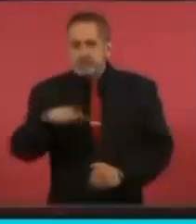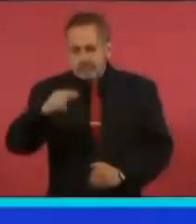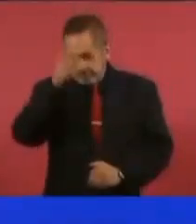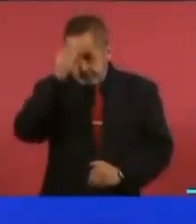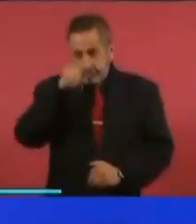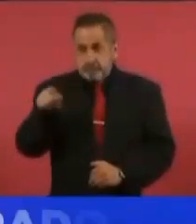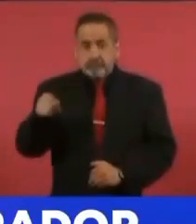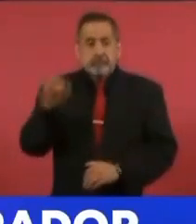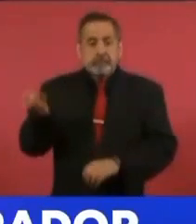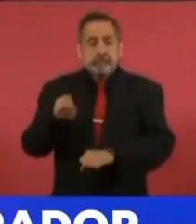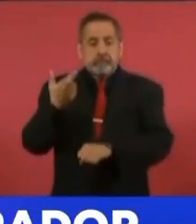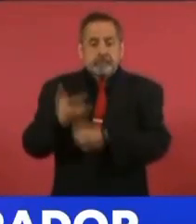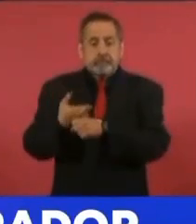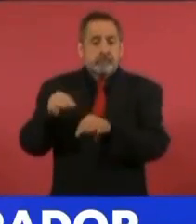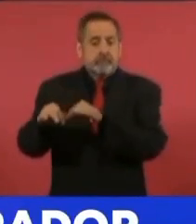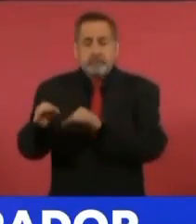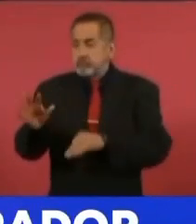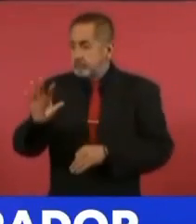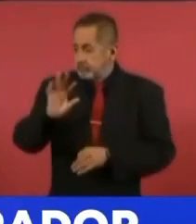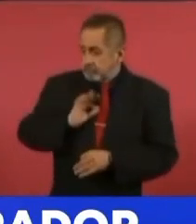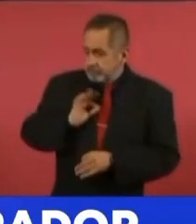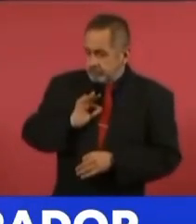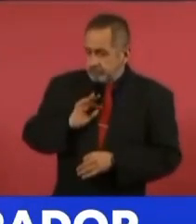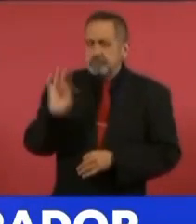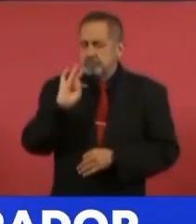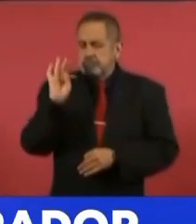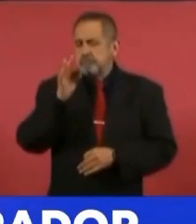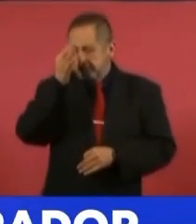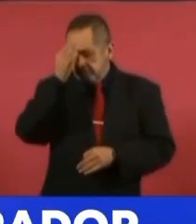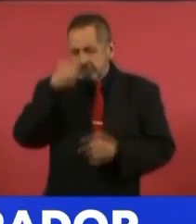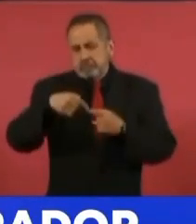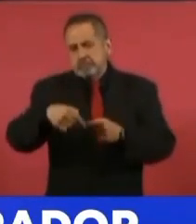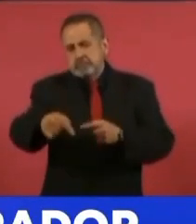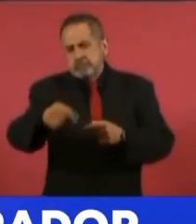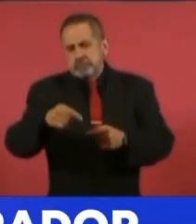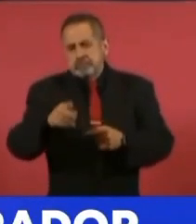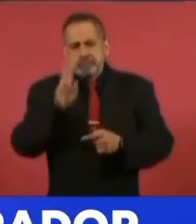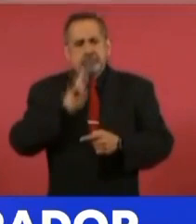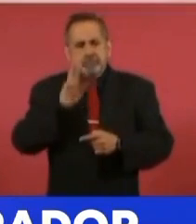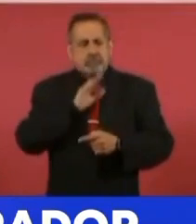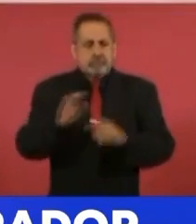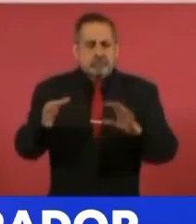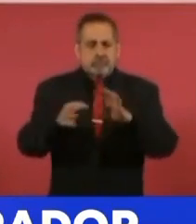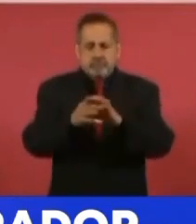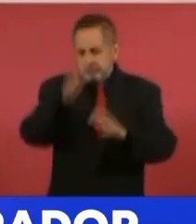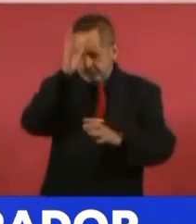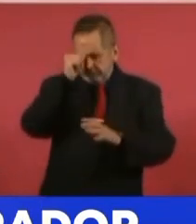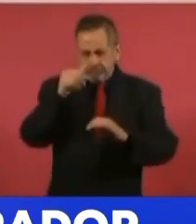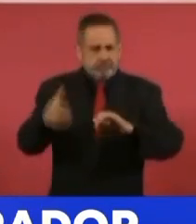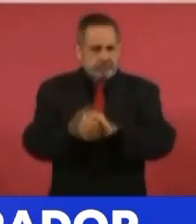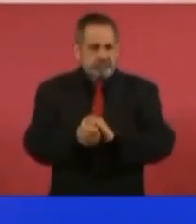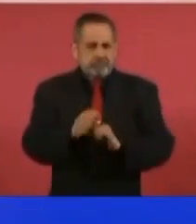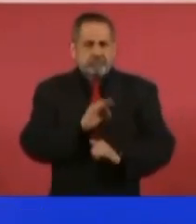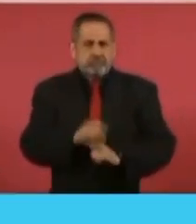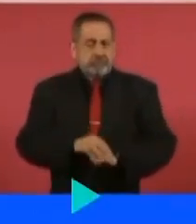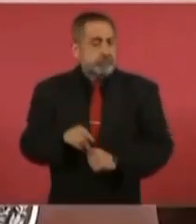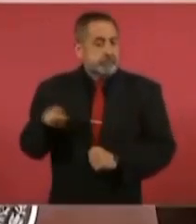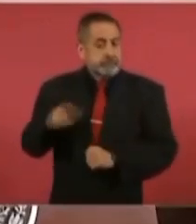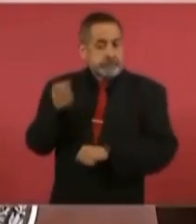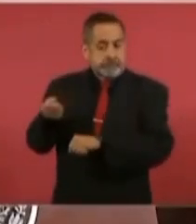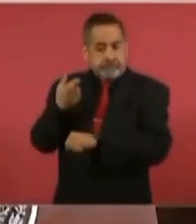el secretario del trabajo que ha estado pendiente